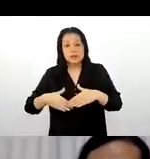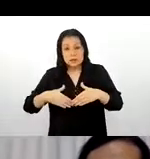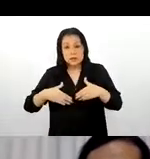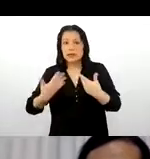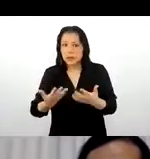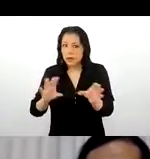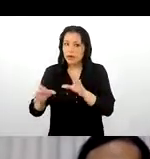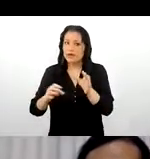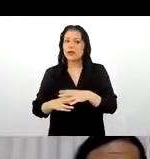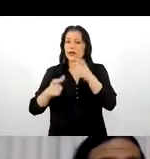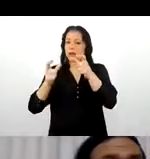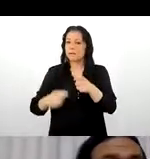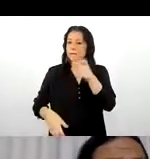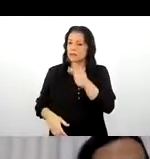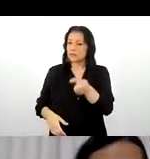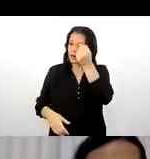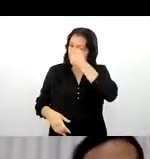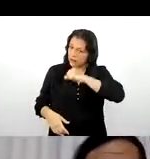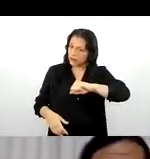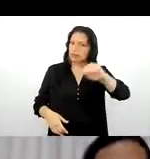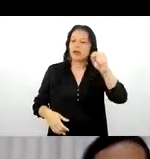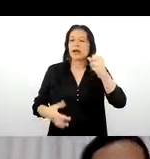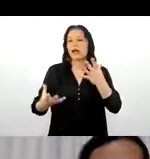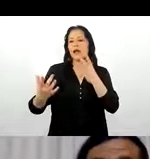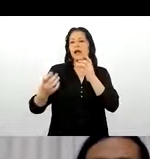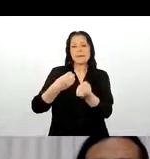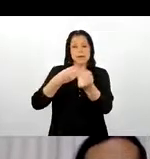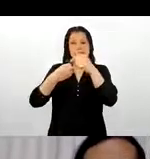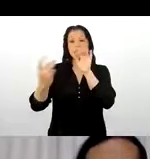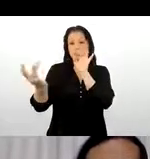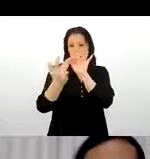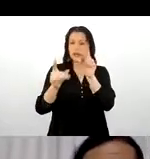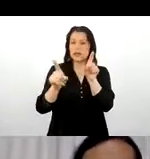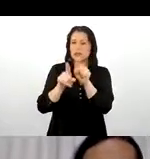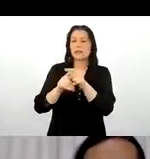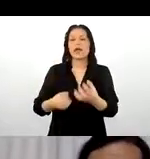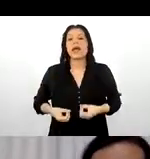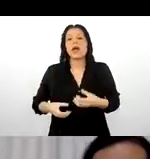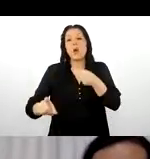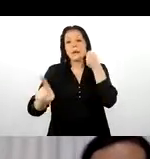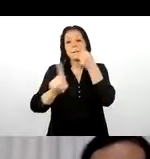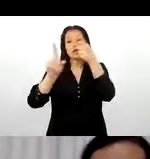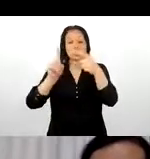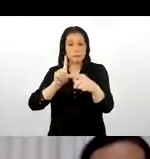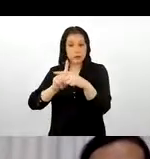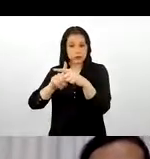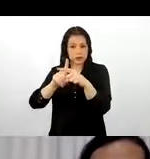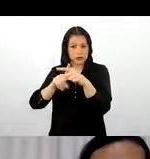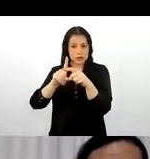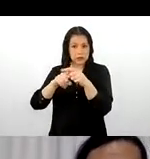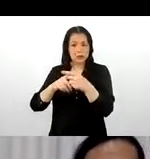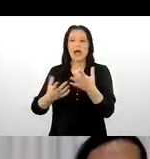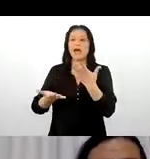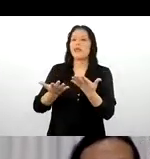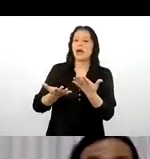viajero participe, se involucre, se conecte, sino también está generando un impacto positivo dentro de este destino